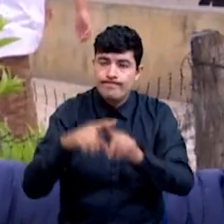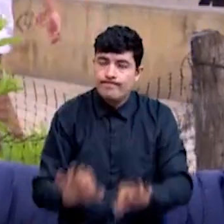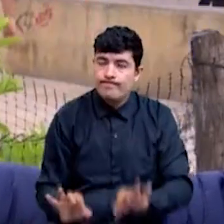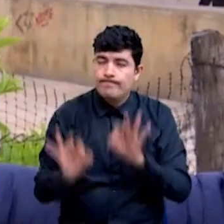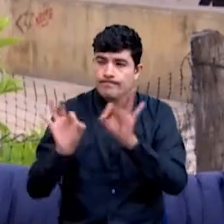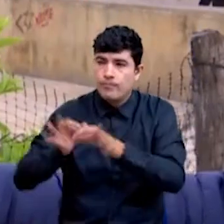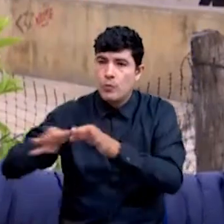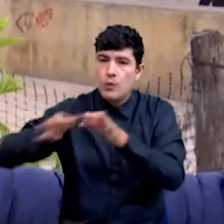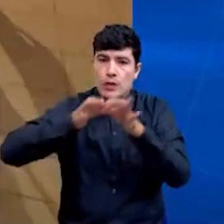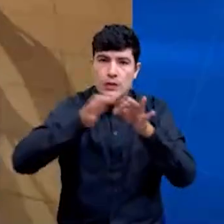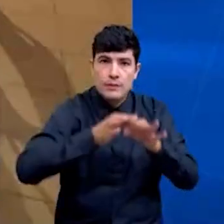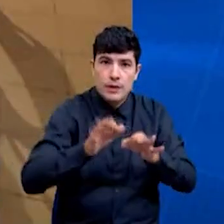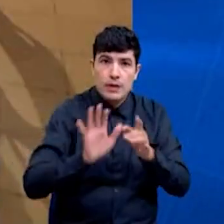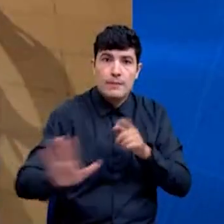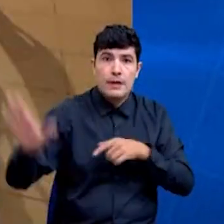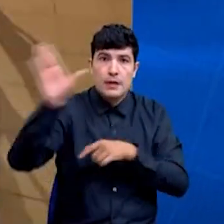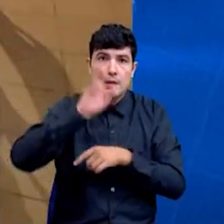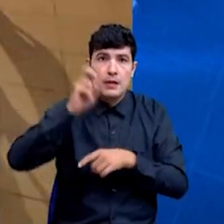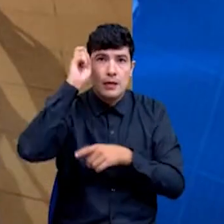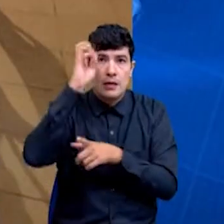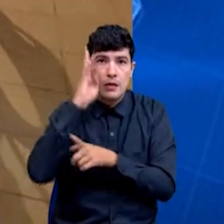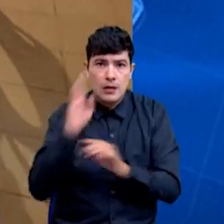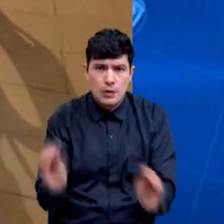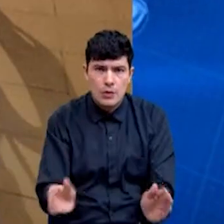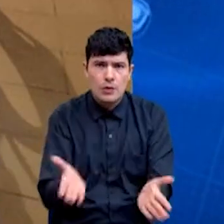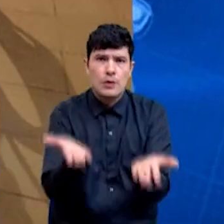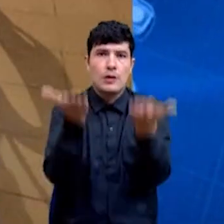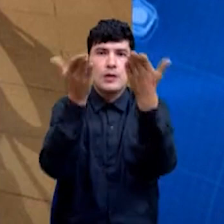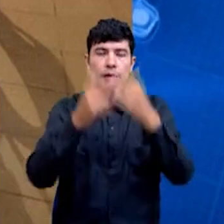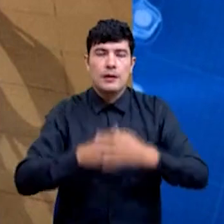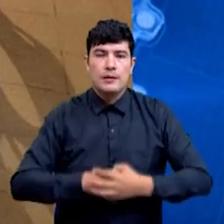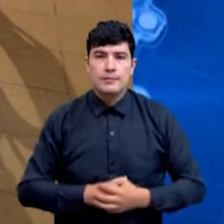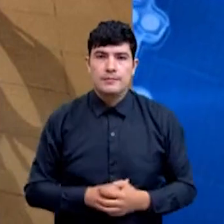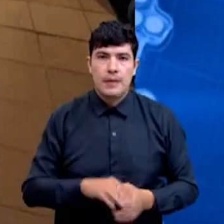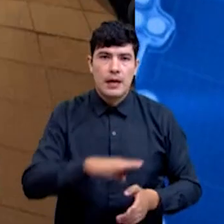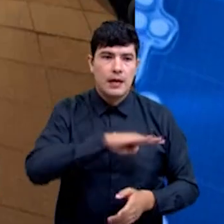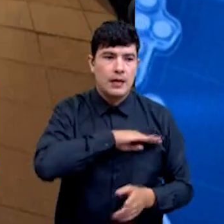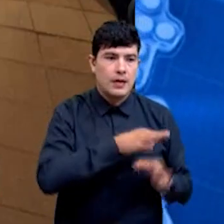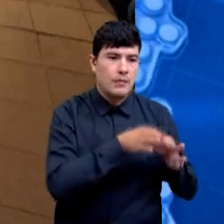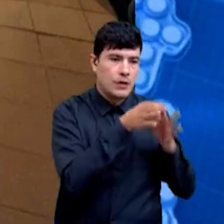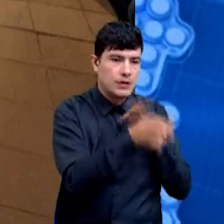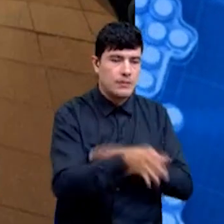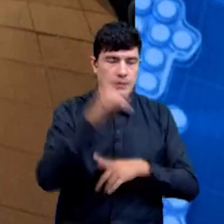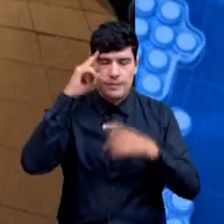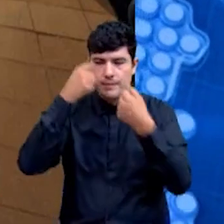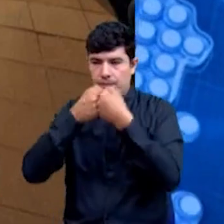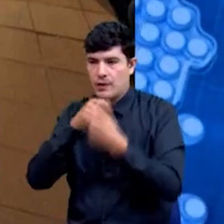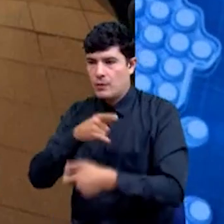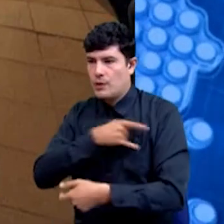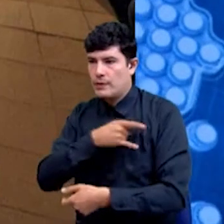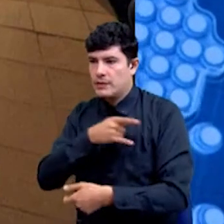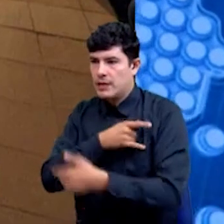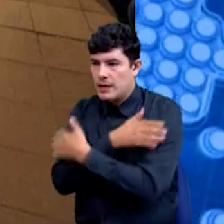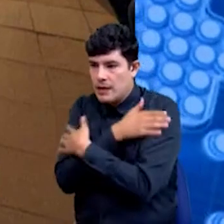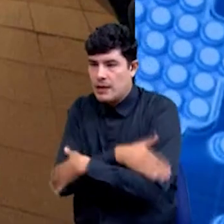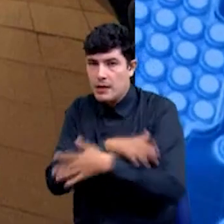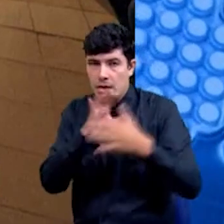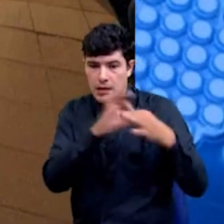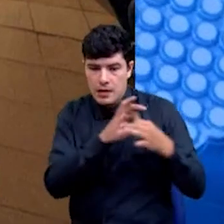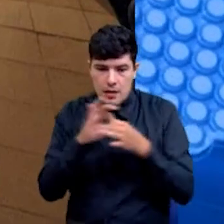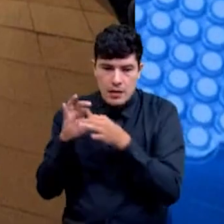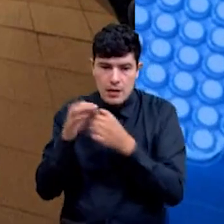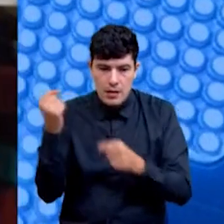y así mismo en el departamento de norte de Santander alcaldía municipal y Universidad de Pamplona trabajan en conjunto para lograr